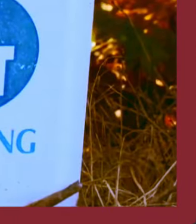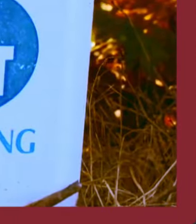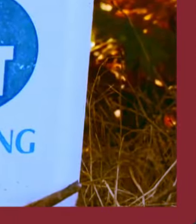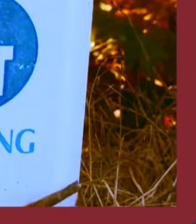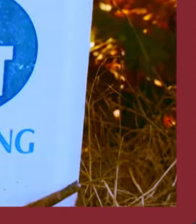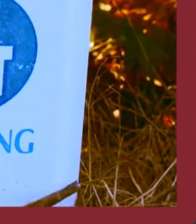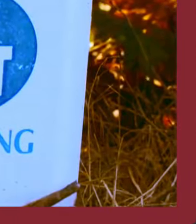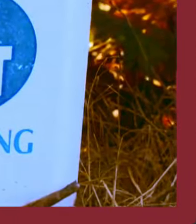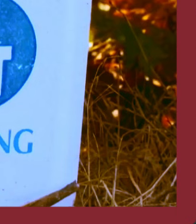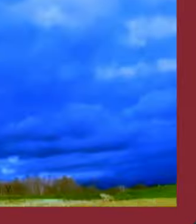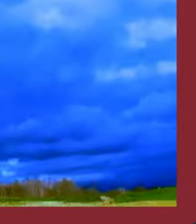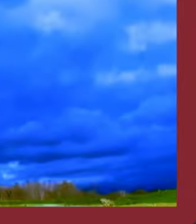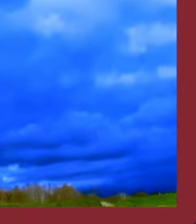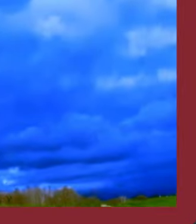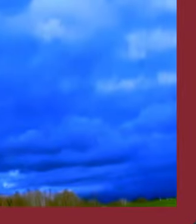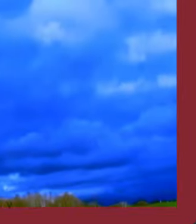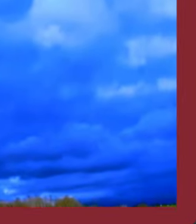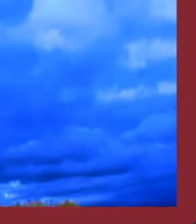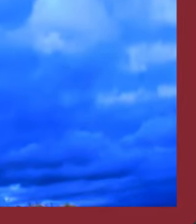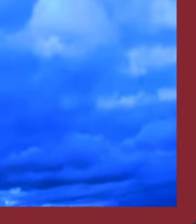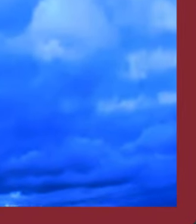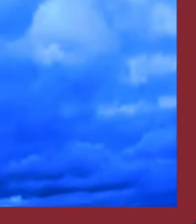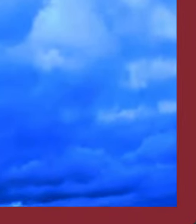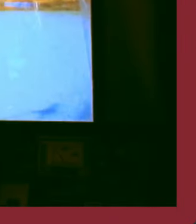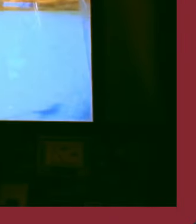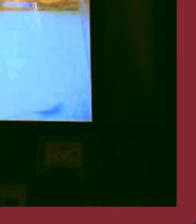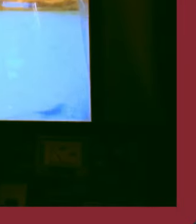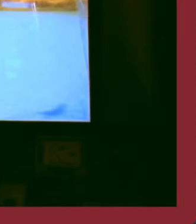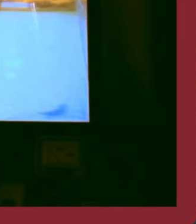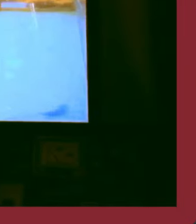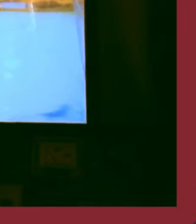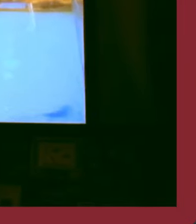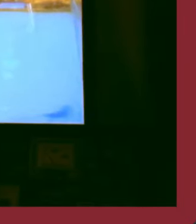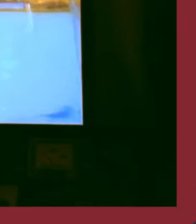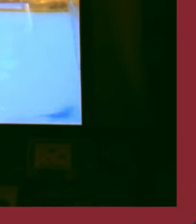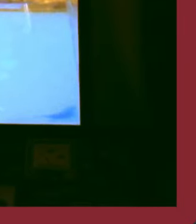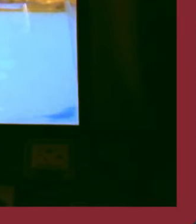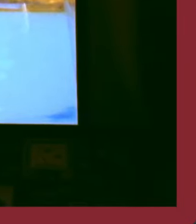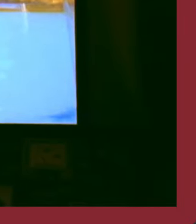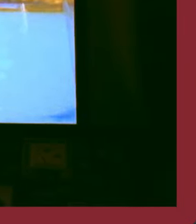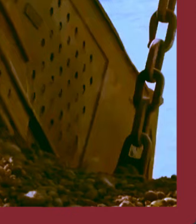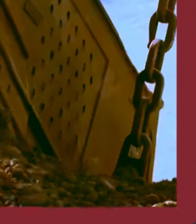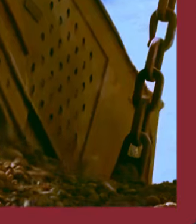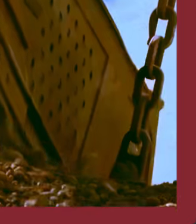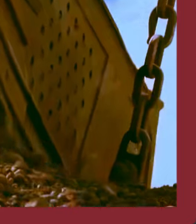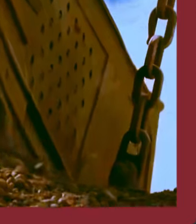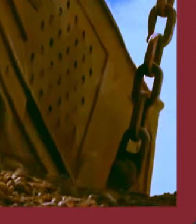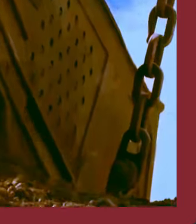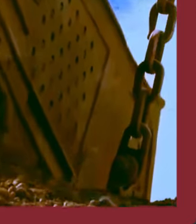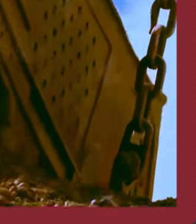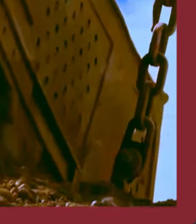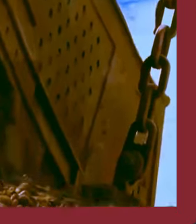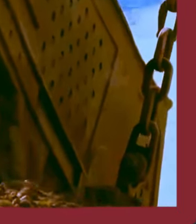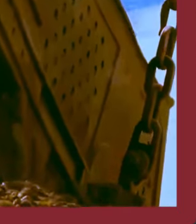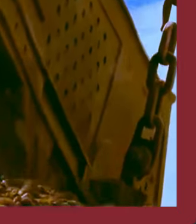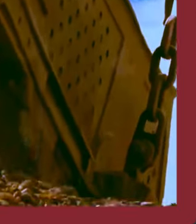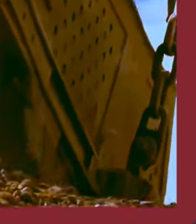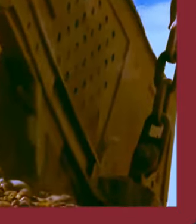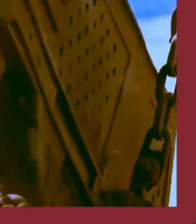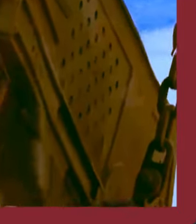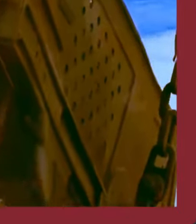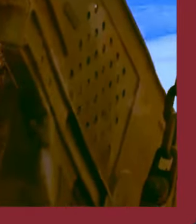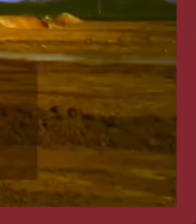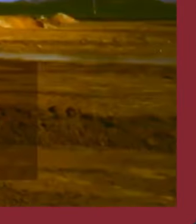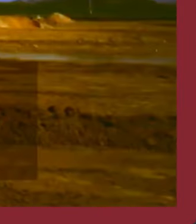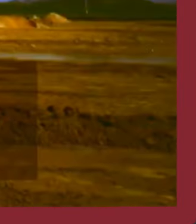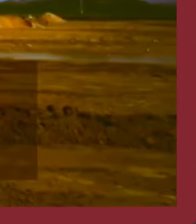Yuan. La controversia de Vulcan Materials Company se origina en el año 1986, cuando se le otorgó a Calica el